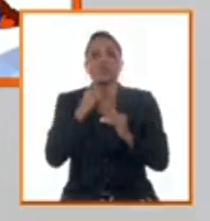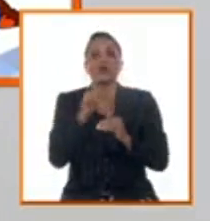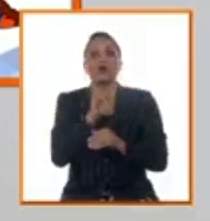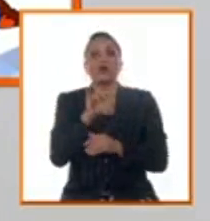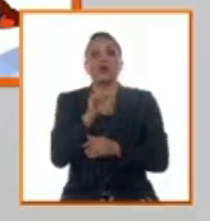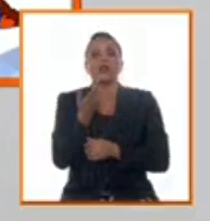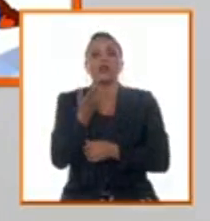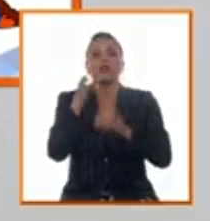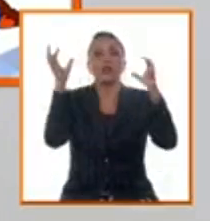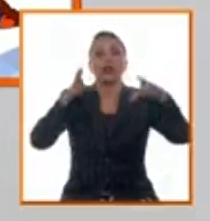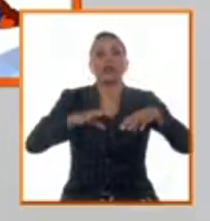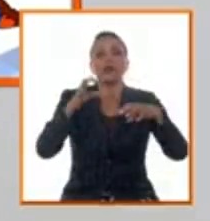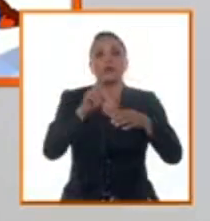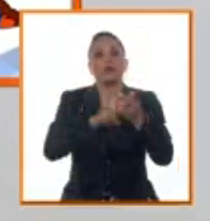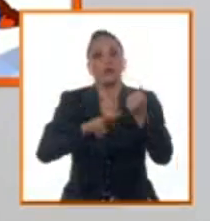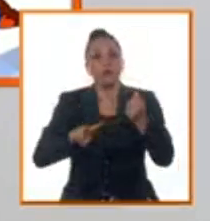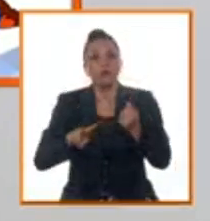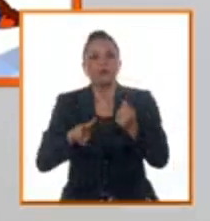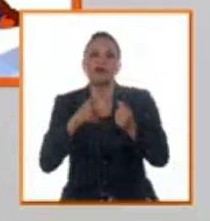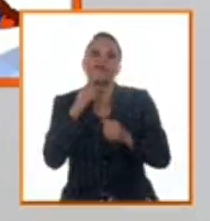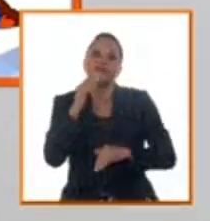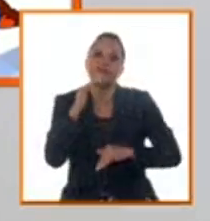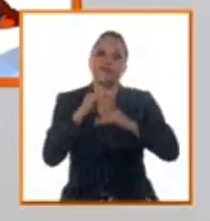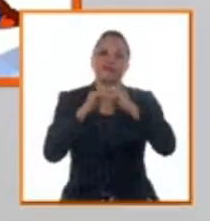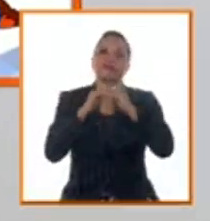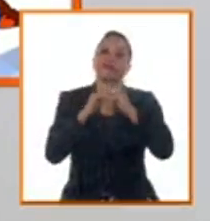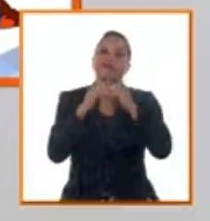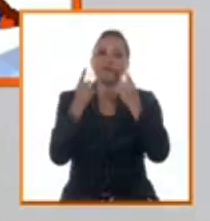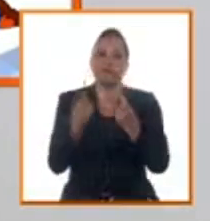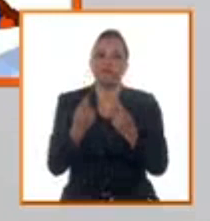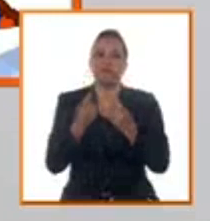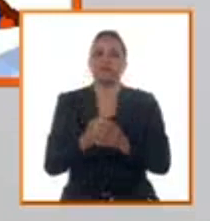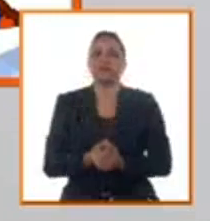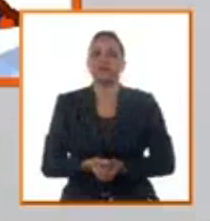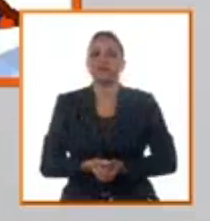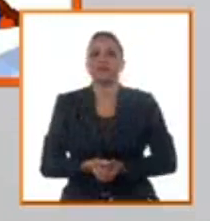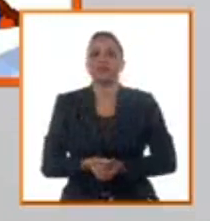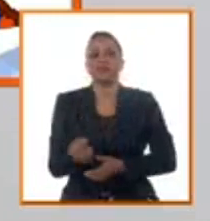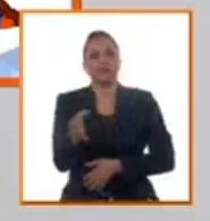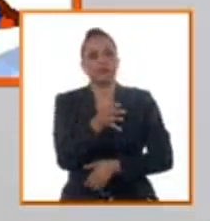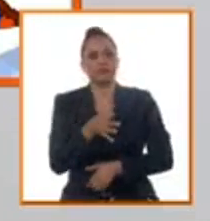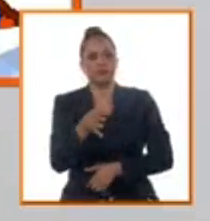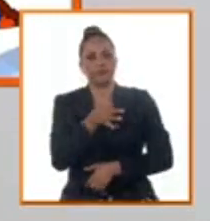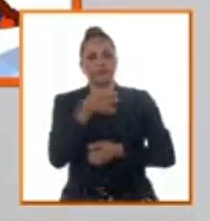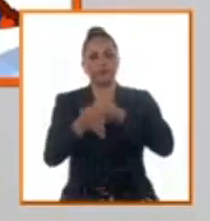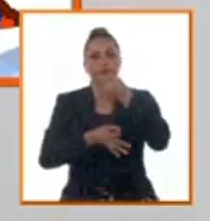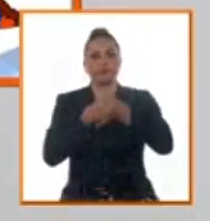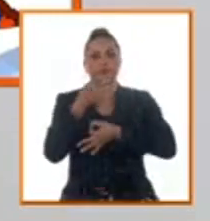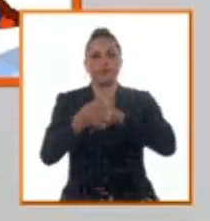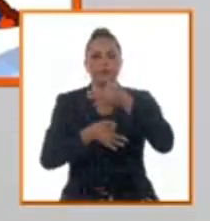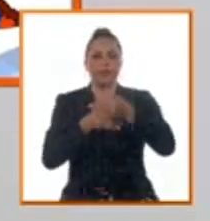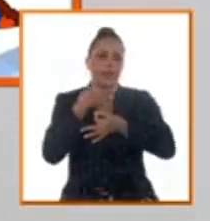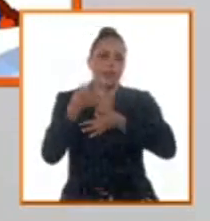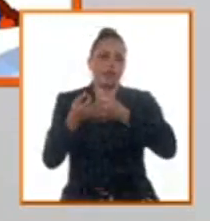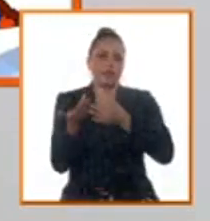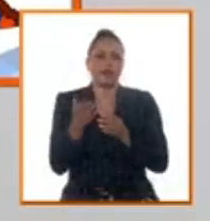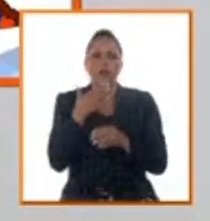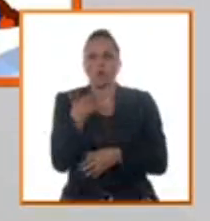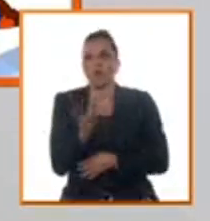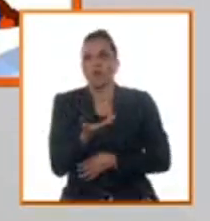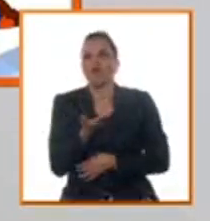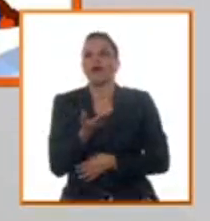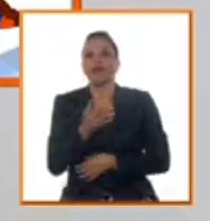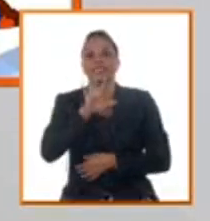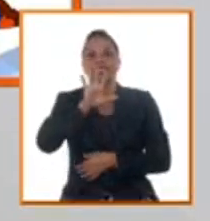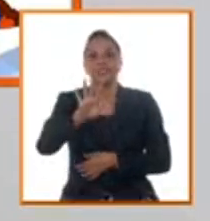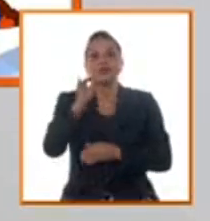lluvia en las provincias todavía no alcanzan los valores previstos. En cuanto a los municipios, quiero resaltar también que los